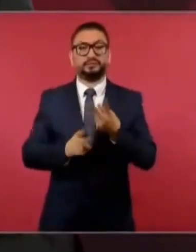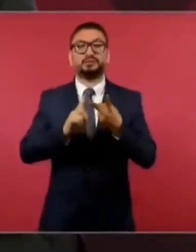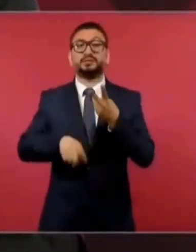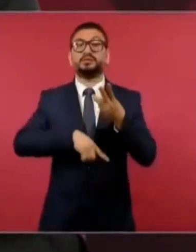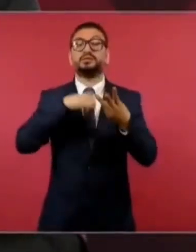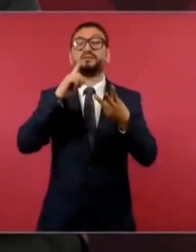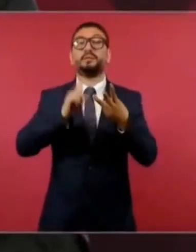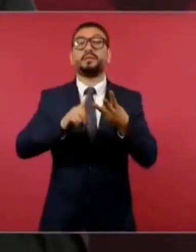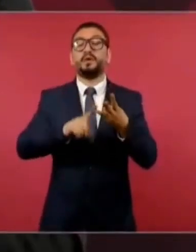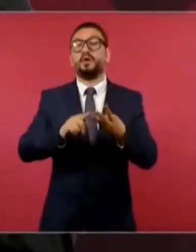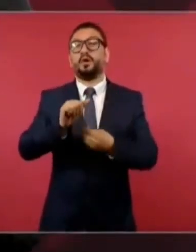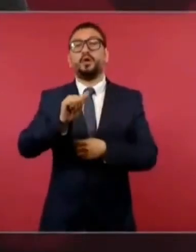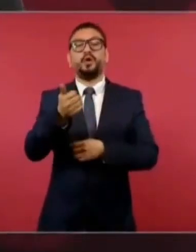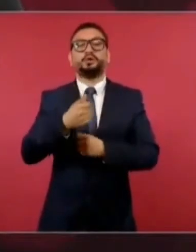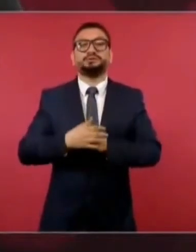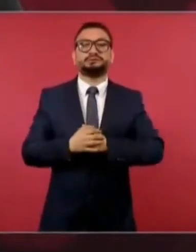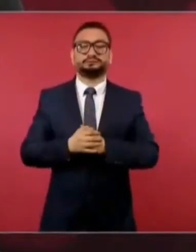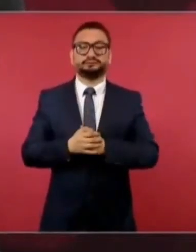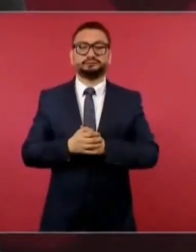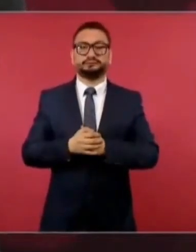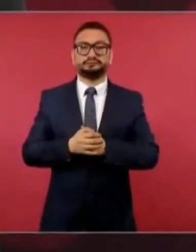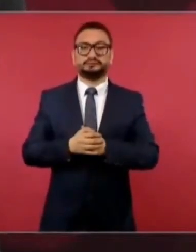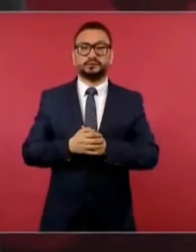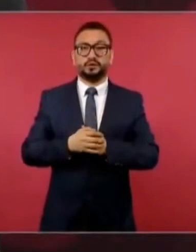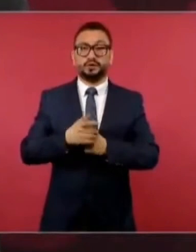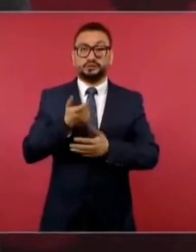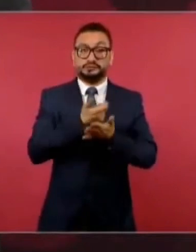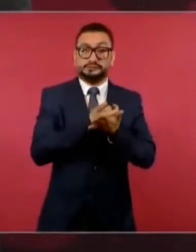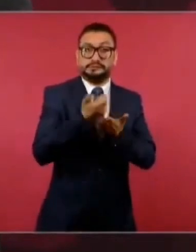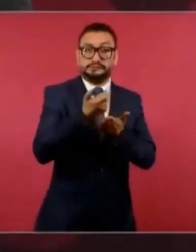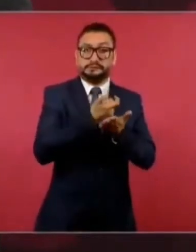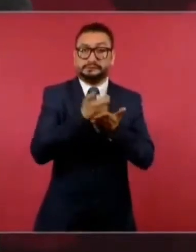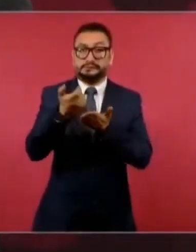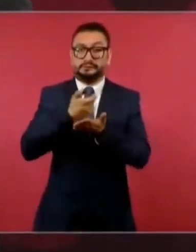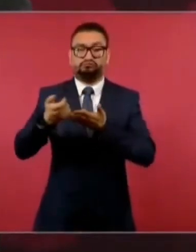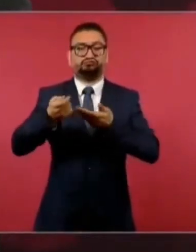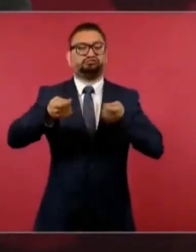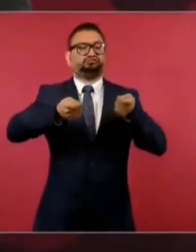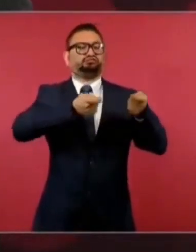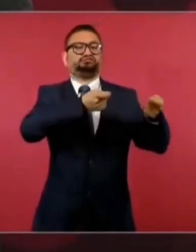control de salarios